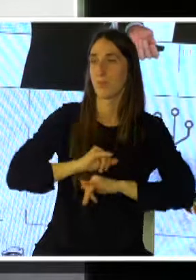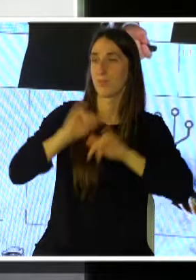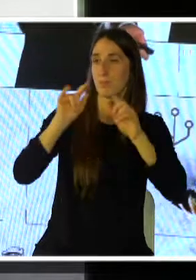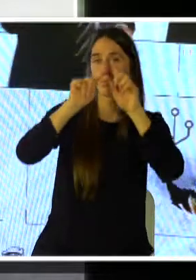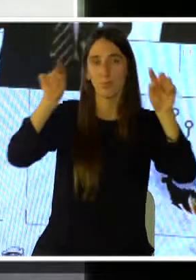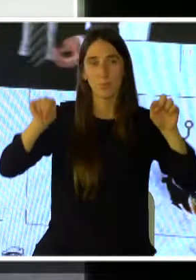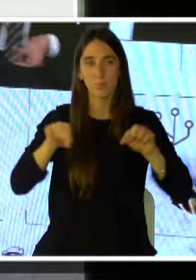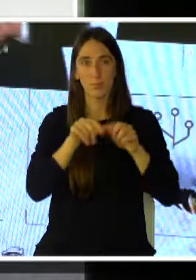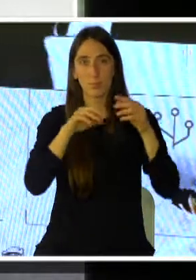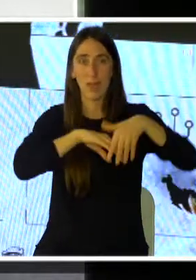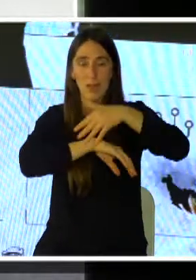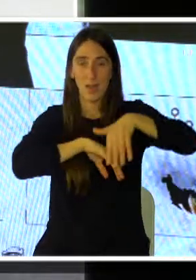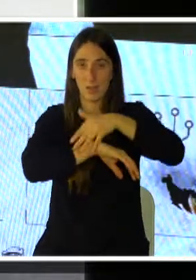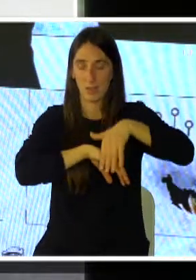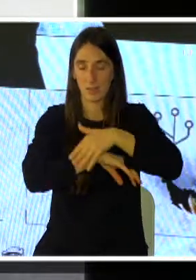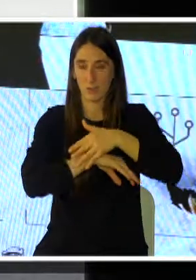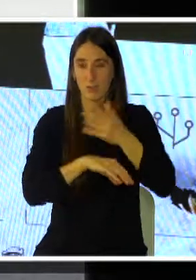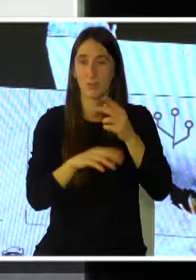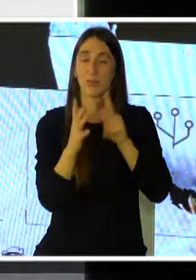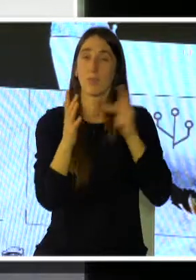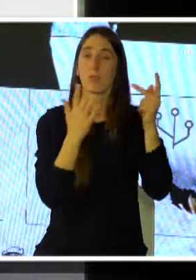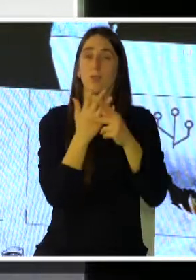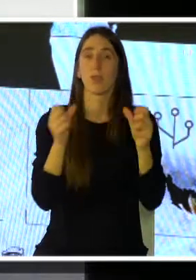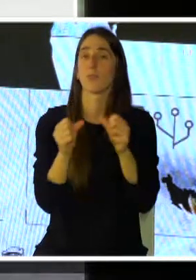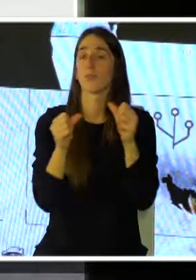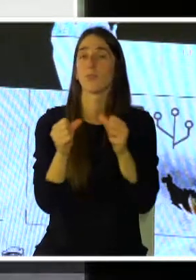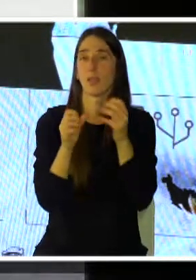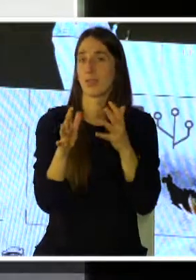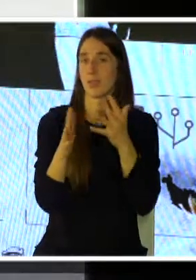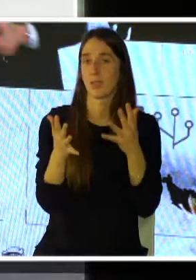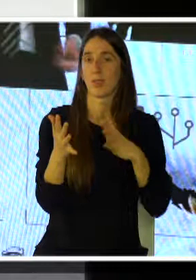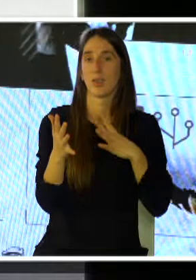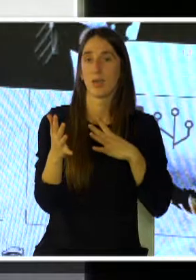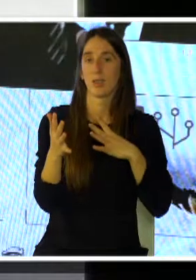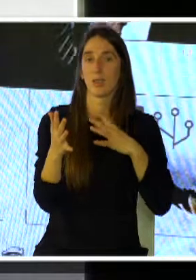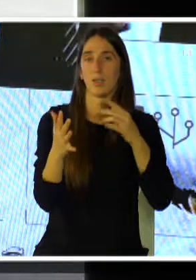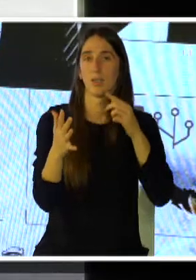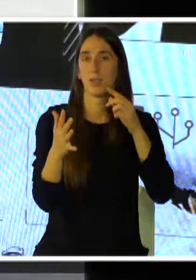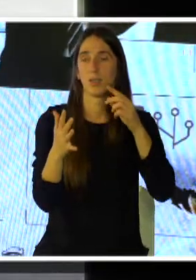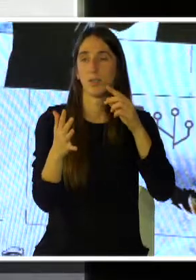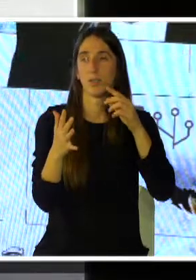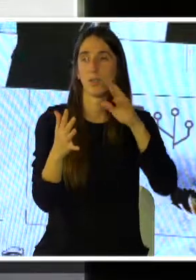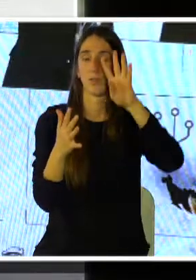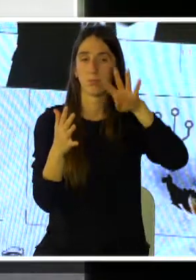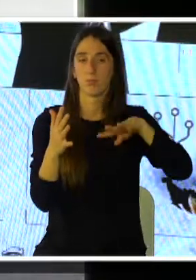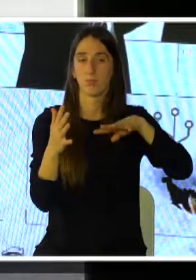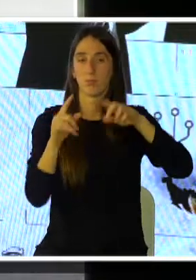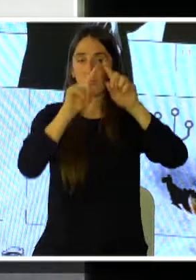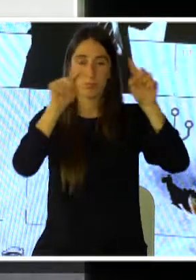pública. Entonces, este proyecto lo que hace es, hay un mapeo digamos, con